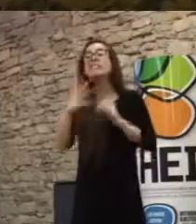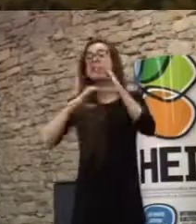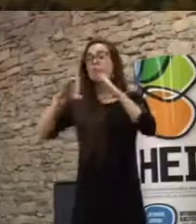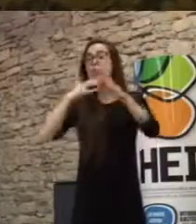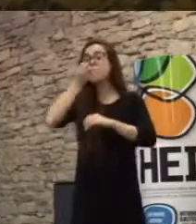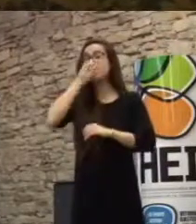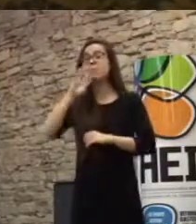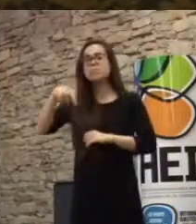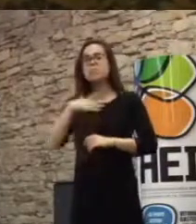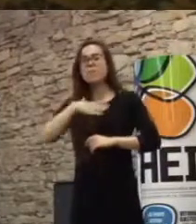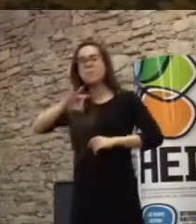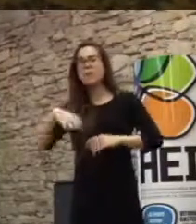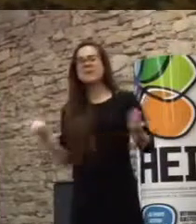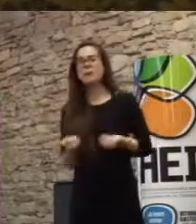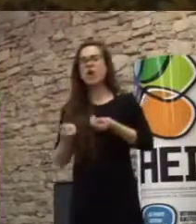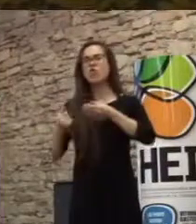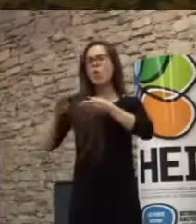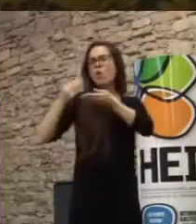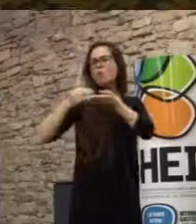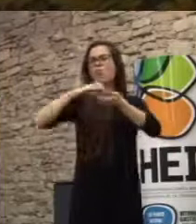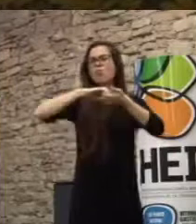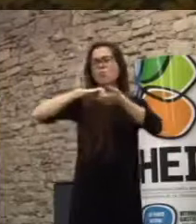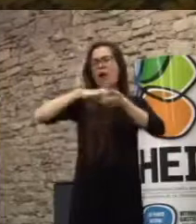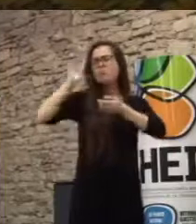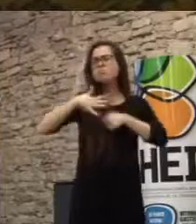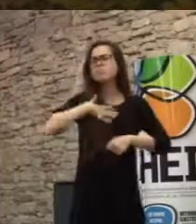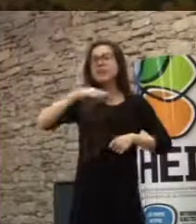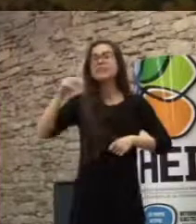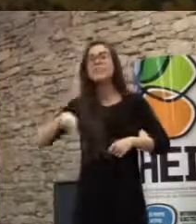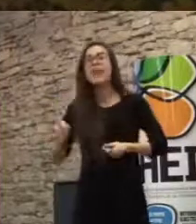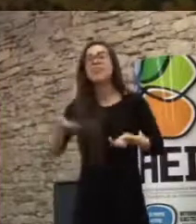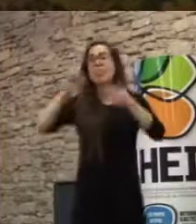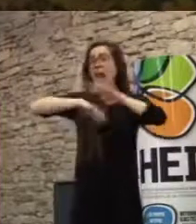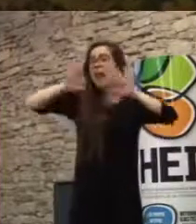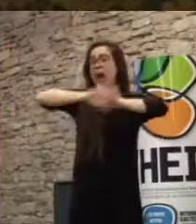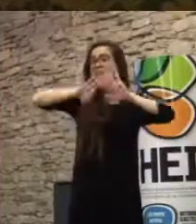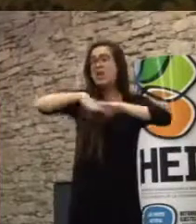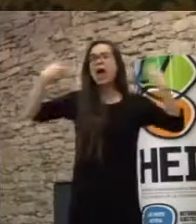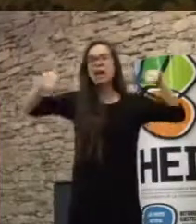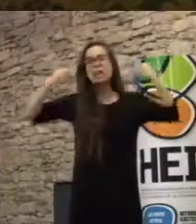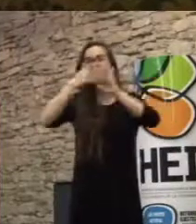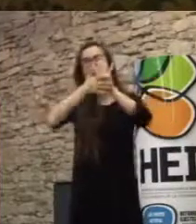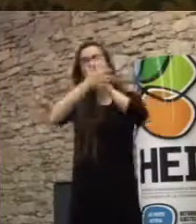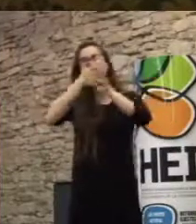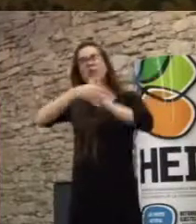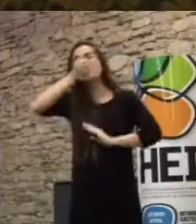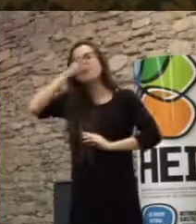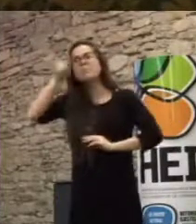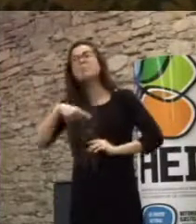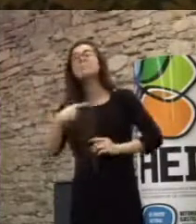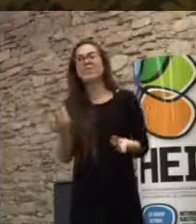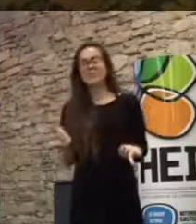bien hasta con los cuñados y es una cosa impresionante funciona hasta en las cenas de navidad es increíble entonces qué podemos hacer para comunicarnos mejor